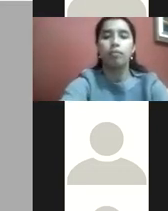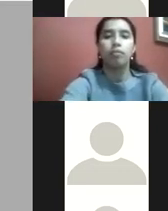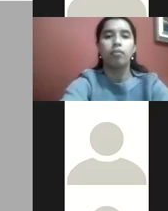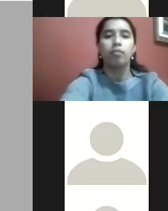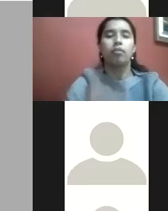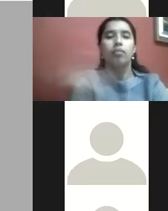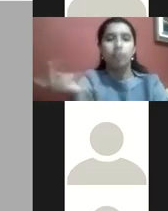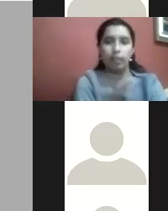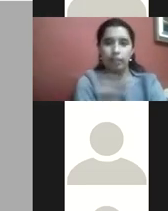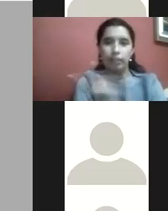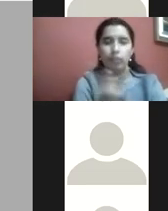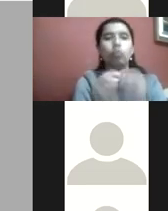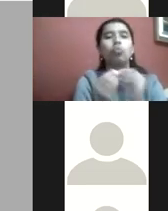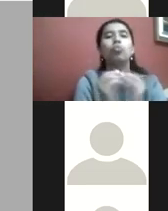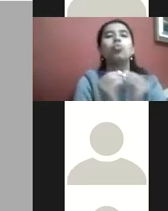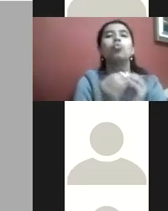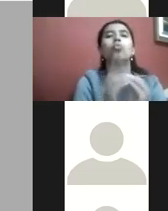Esta cantidad